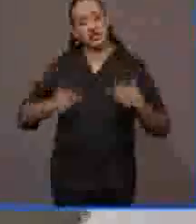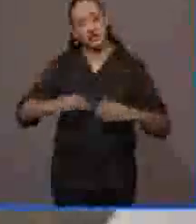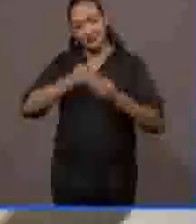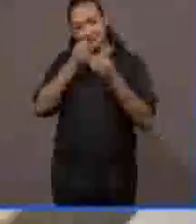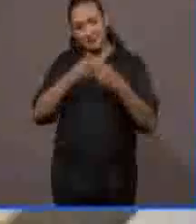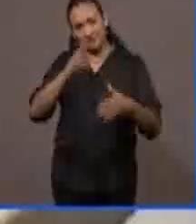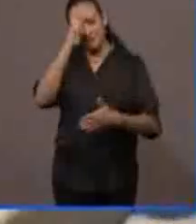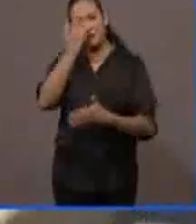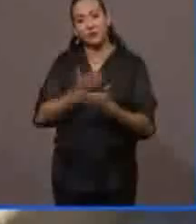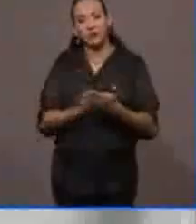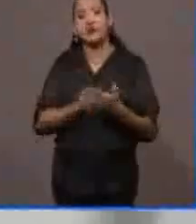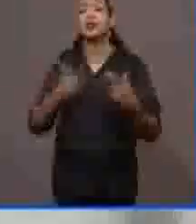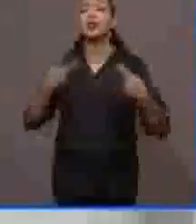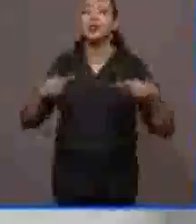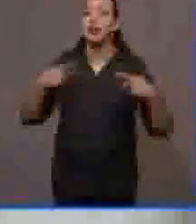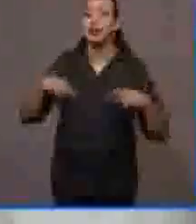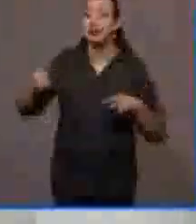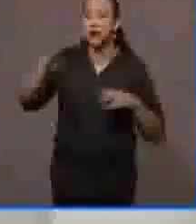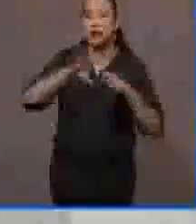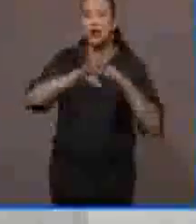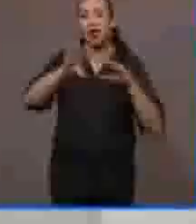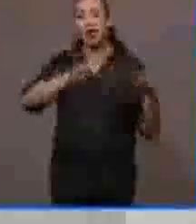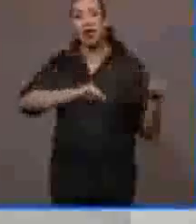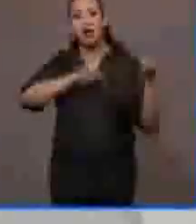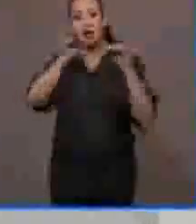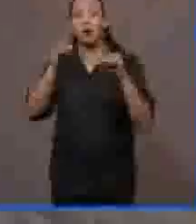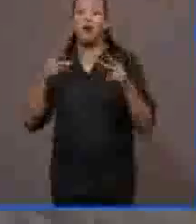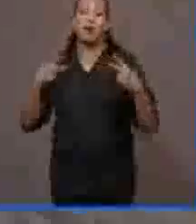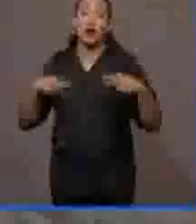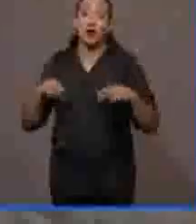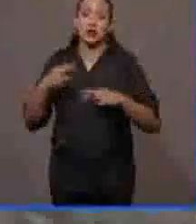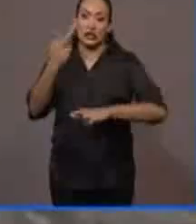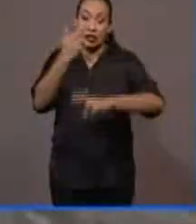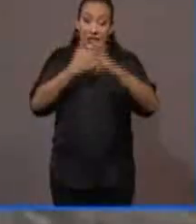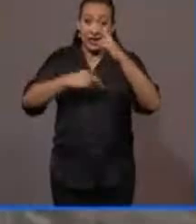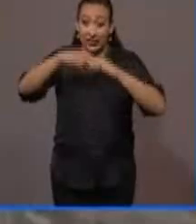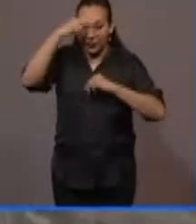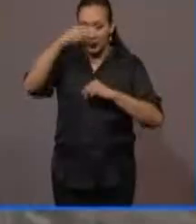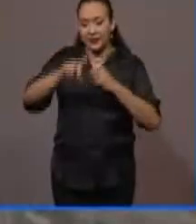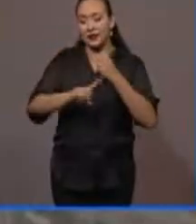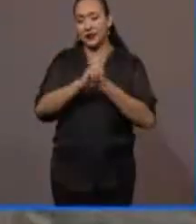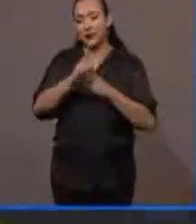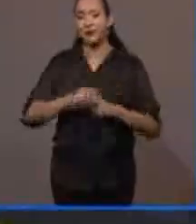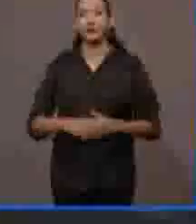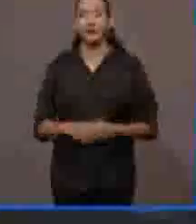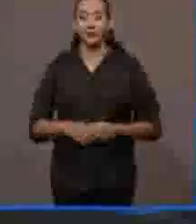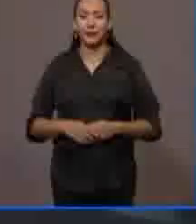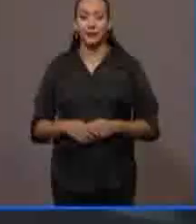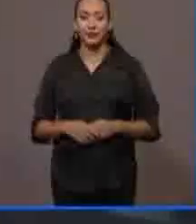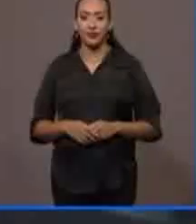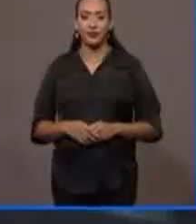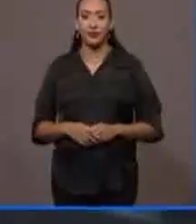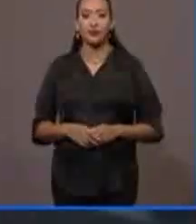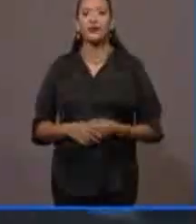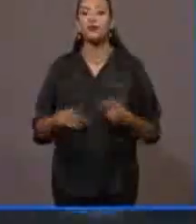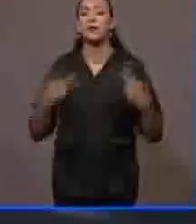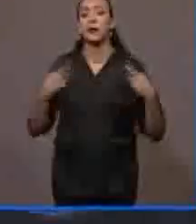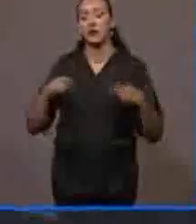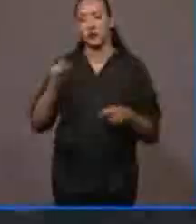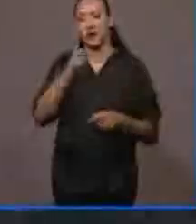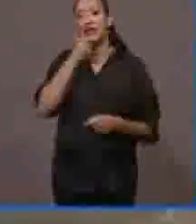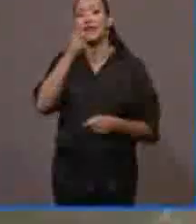derechos humanos de las personas en tránsito o en situación de retorno. Ante esta situación,